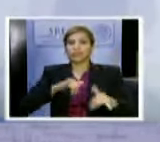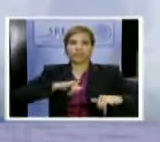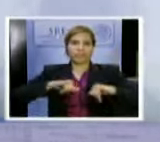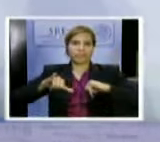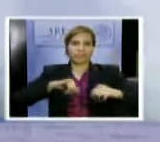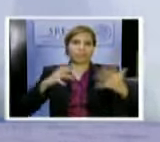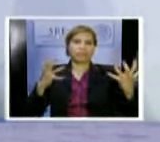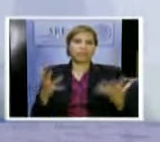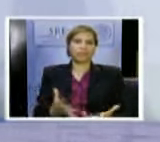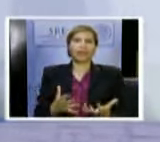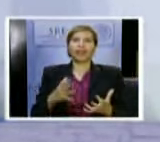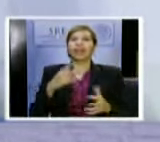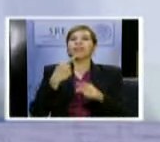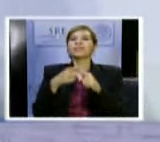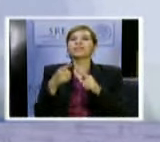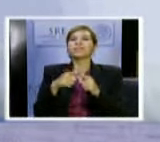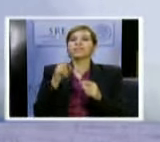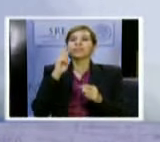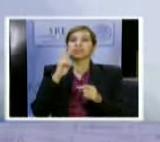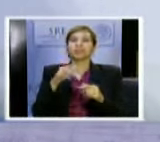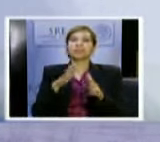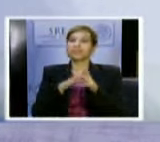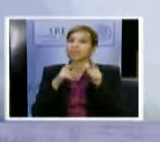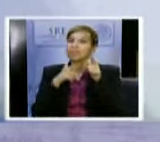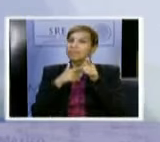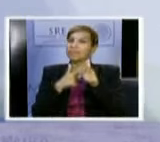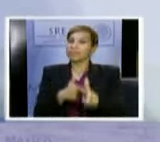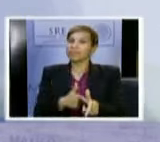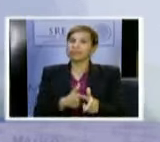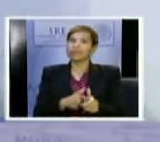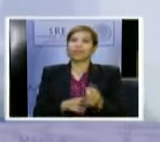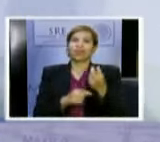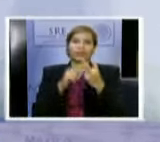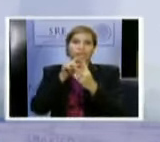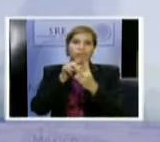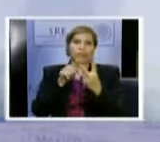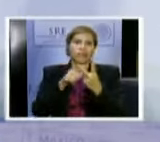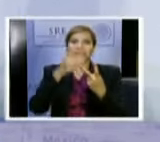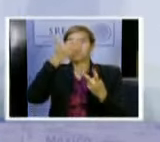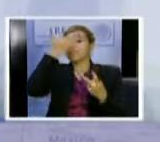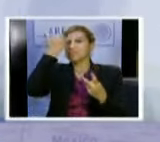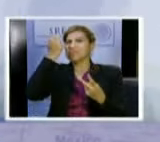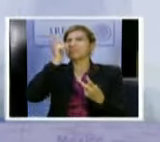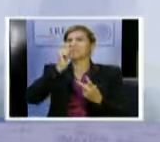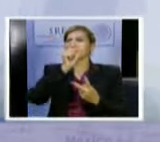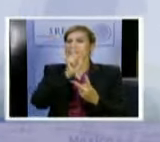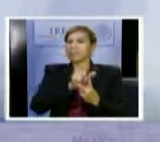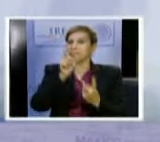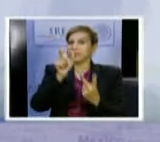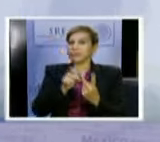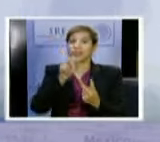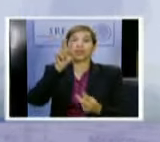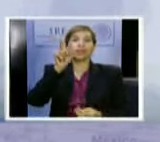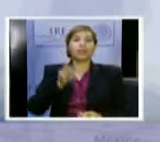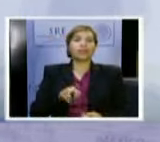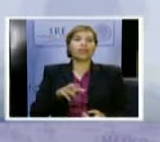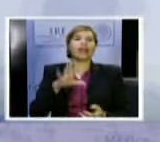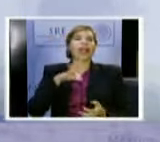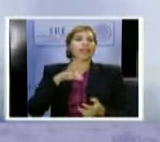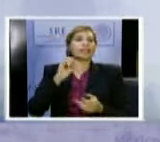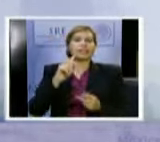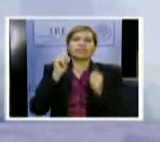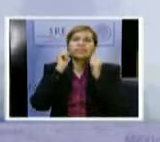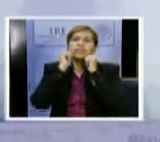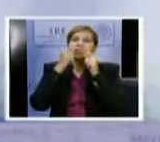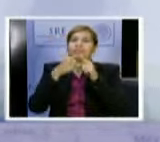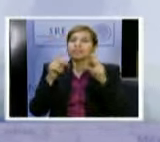mapa, en buena medida seguimos siendo eso, dos desconocidos. Esto es así a pesar de la enorme